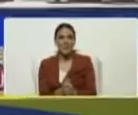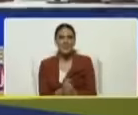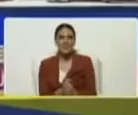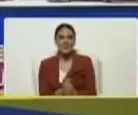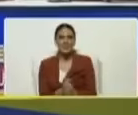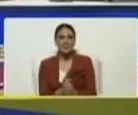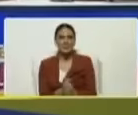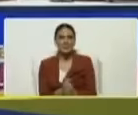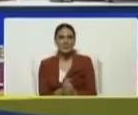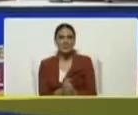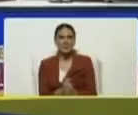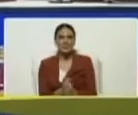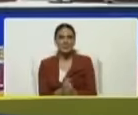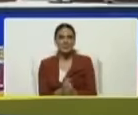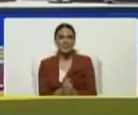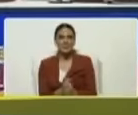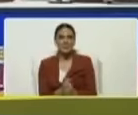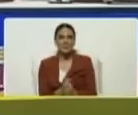¿Wilmer José?